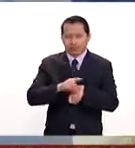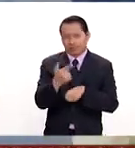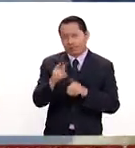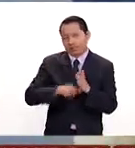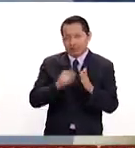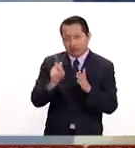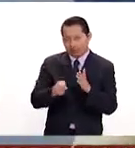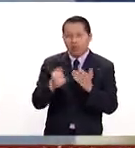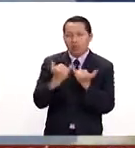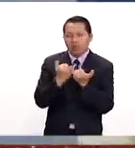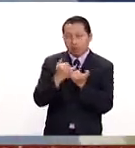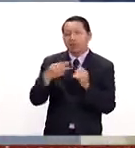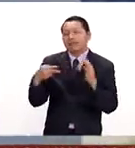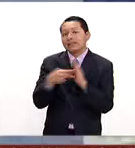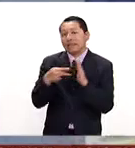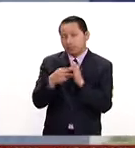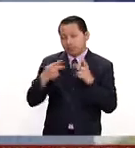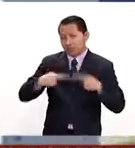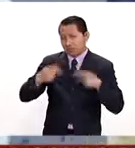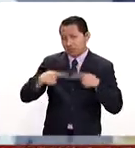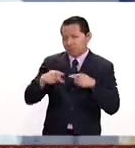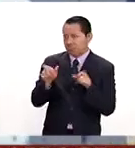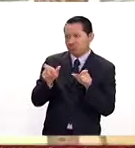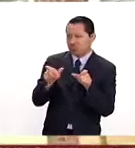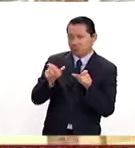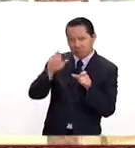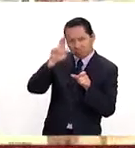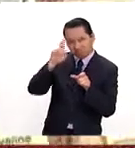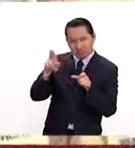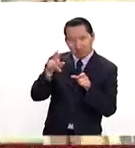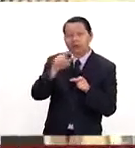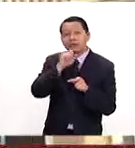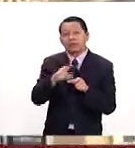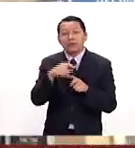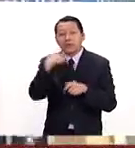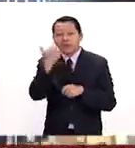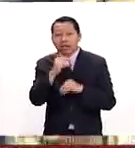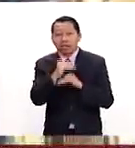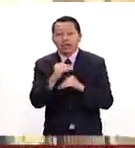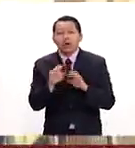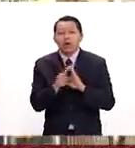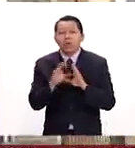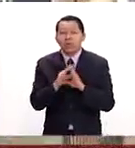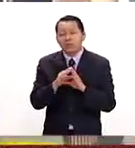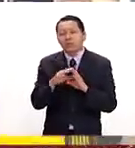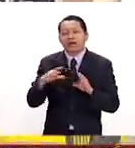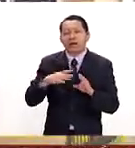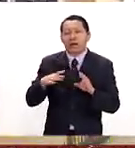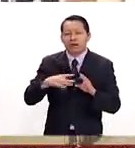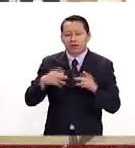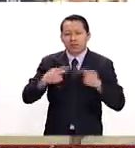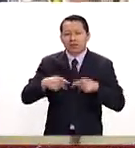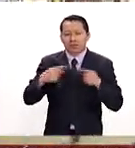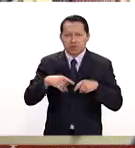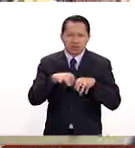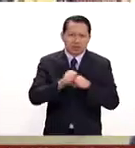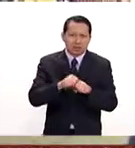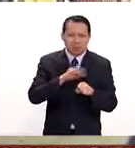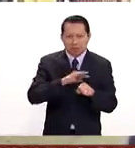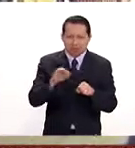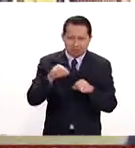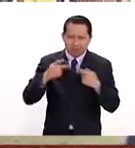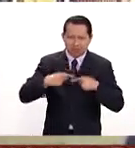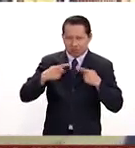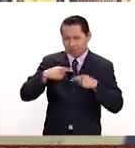refugiados sirios. Además, pretende limitar el número de cuotas de reasentamiento para refugiados en